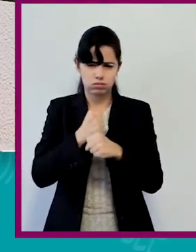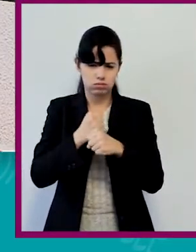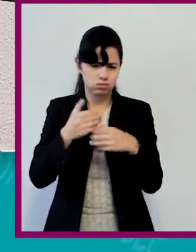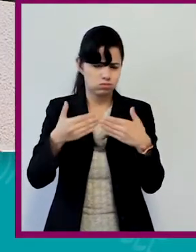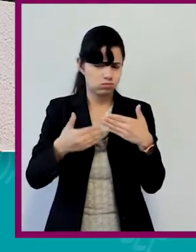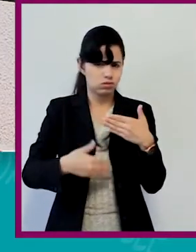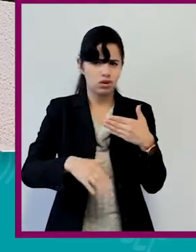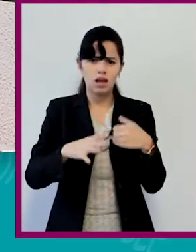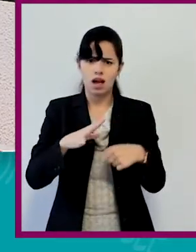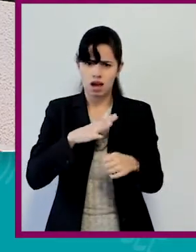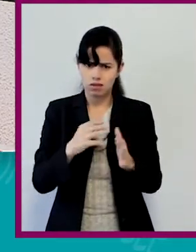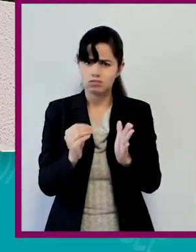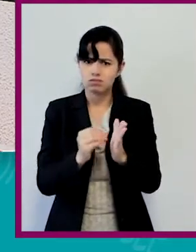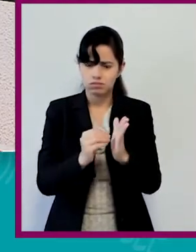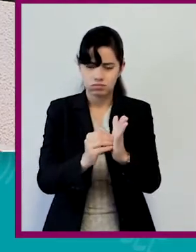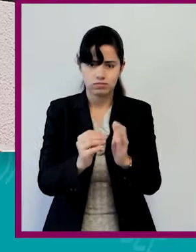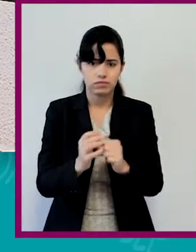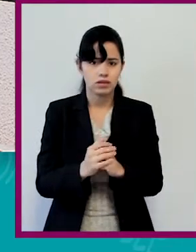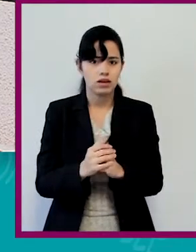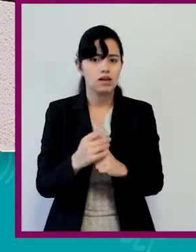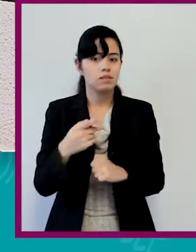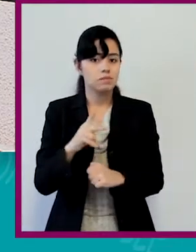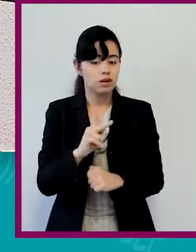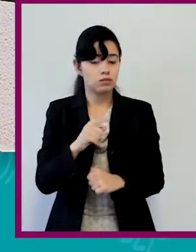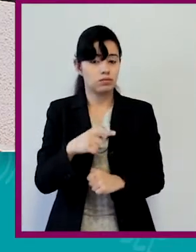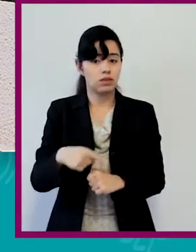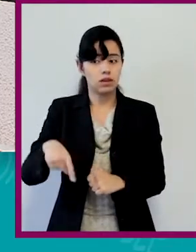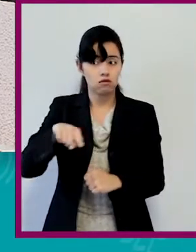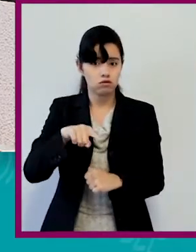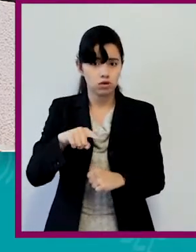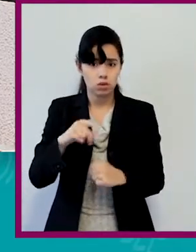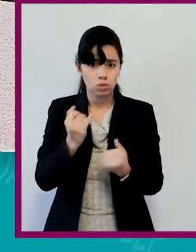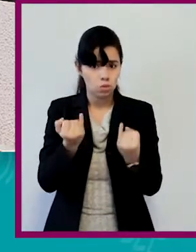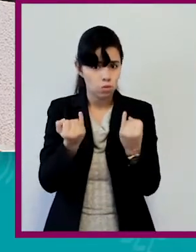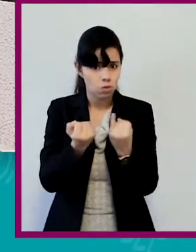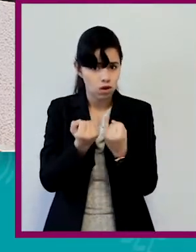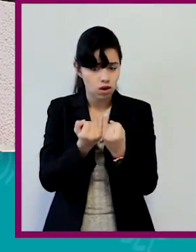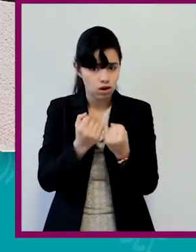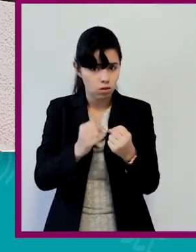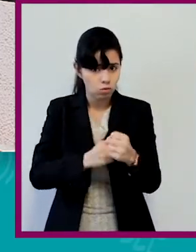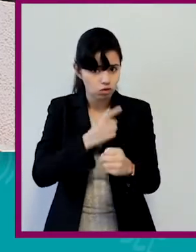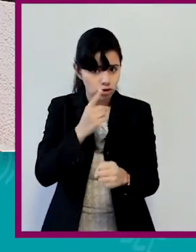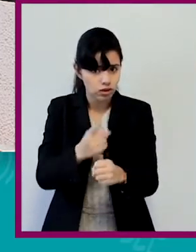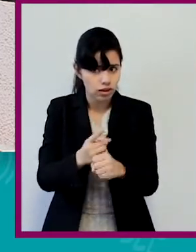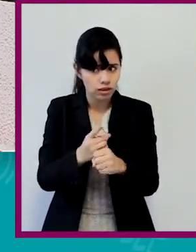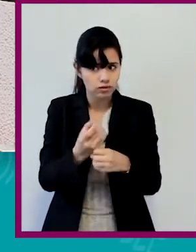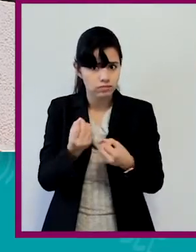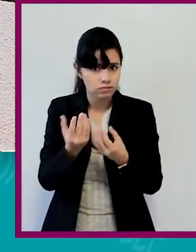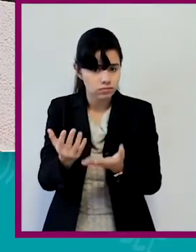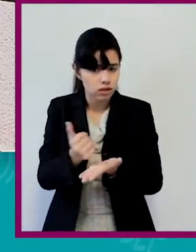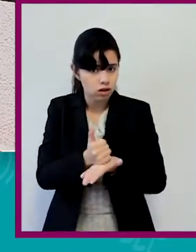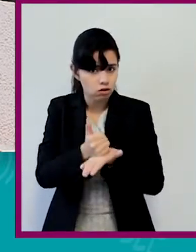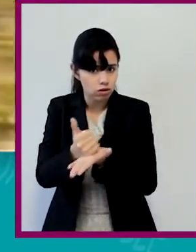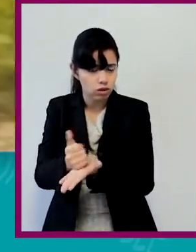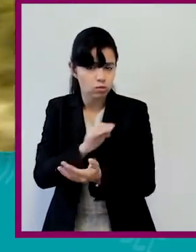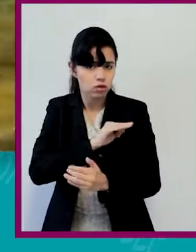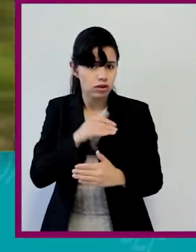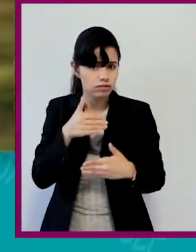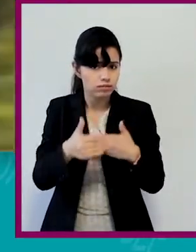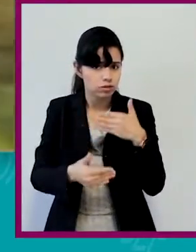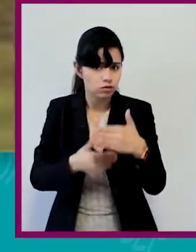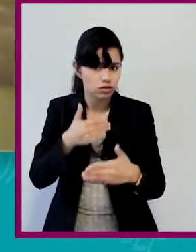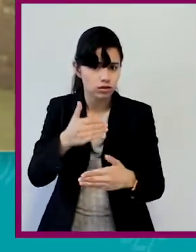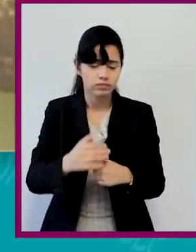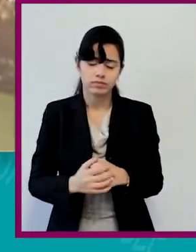no han tenido todas las oportunidades para poderse desarrollar plenamente en lo productivo y en lo económico. Pues